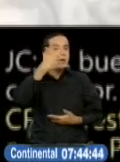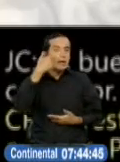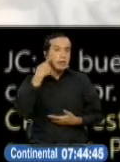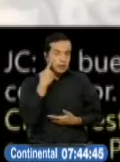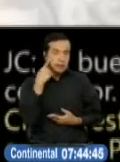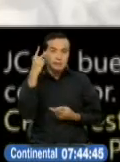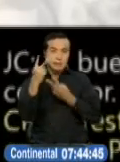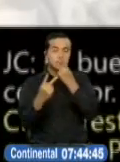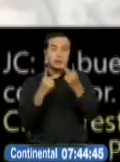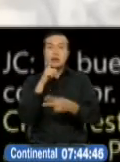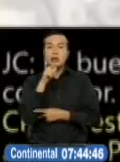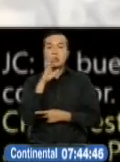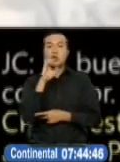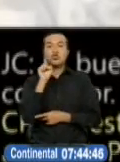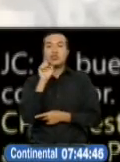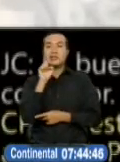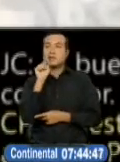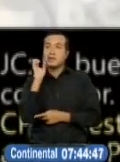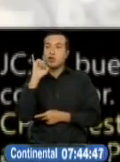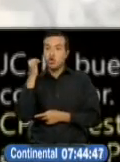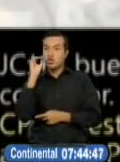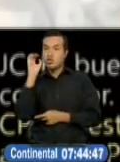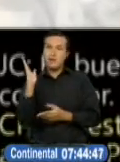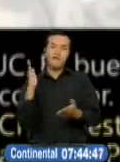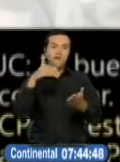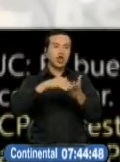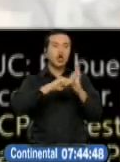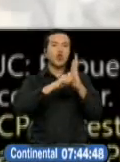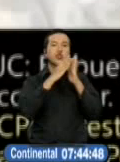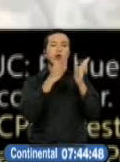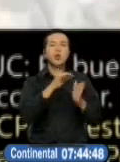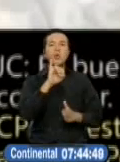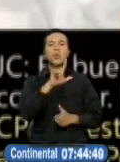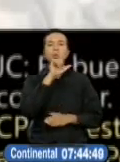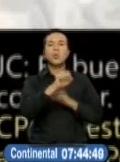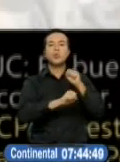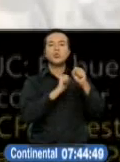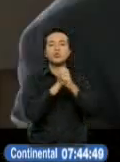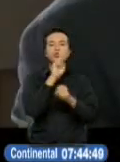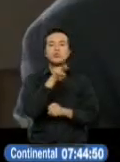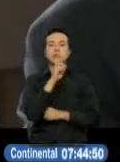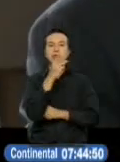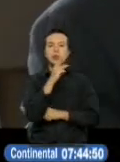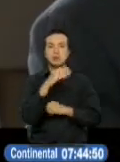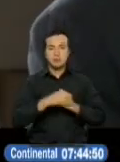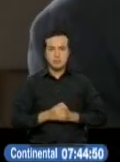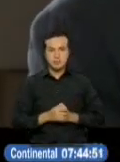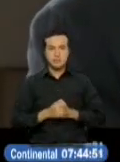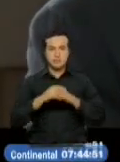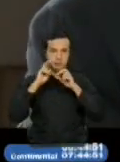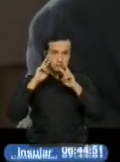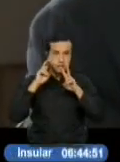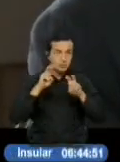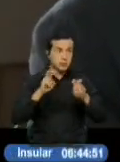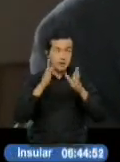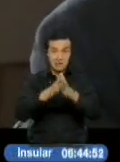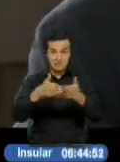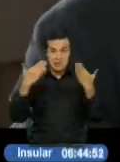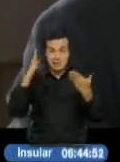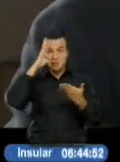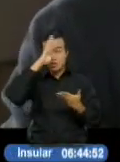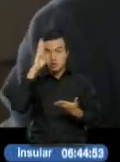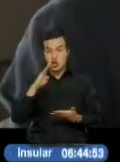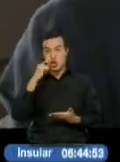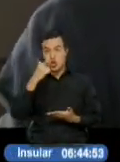a una visita de Conceição a la casa del excontralor en julio de 2016. Según la investigación del diario brasileño